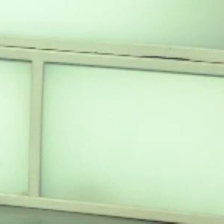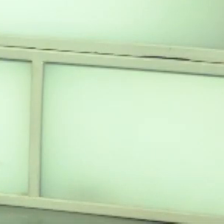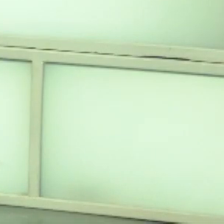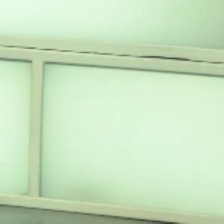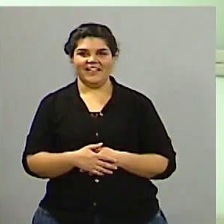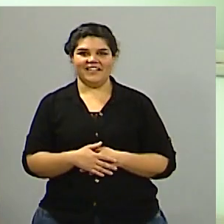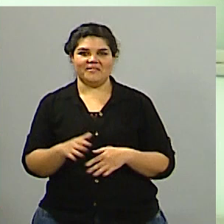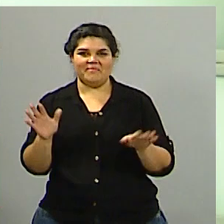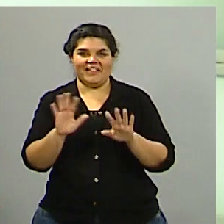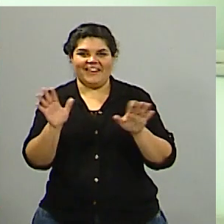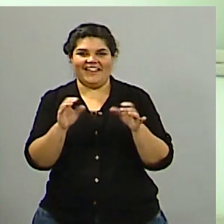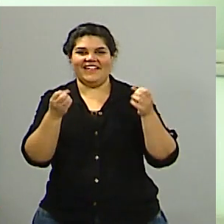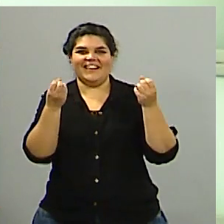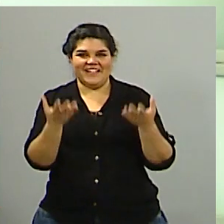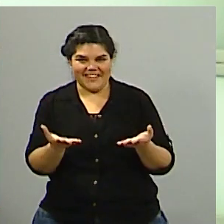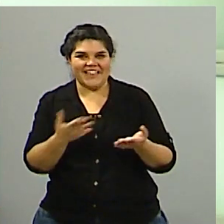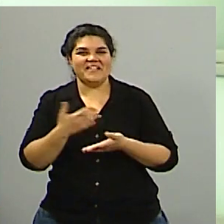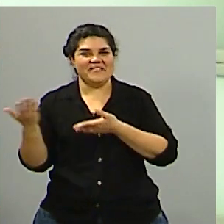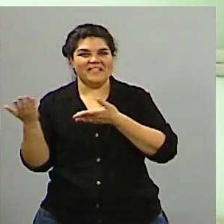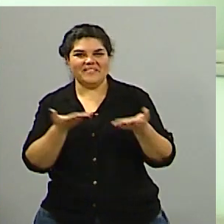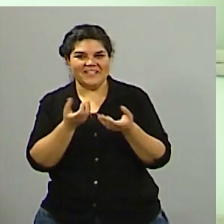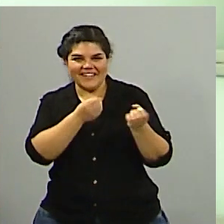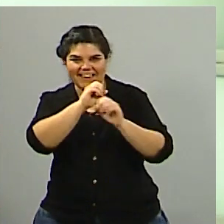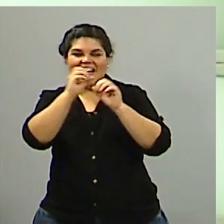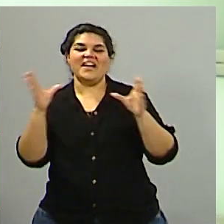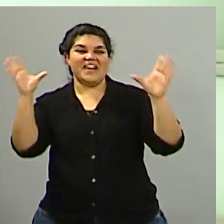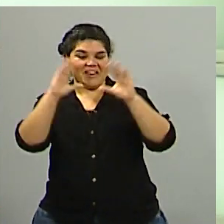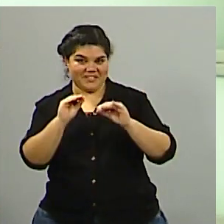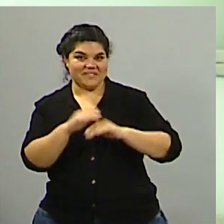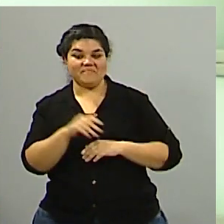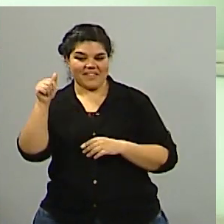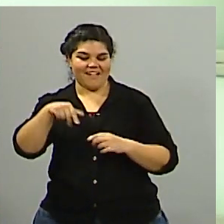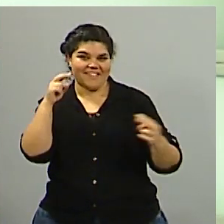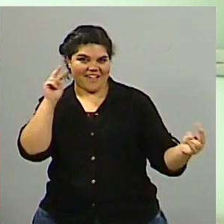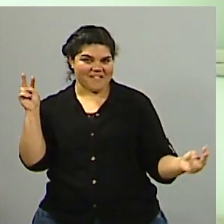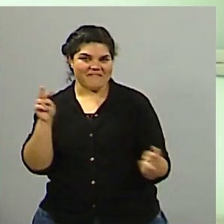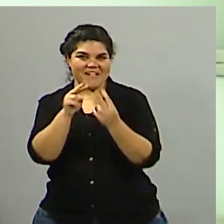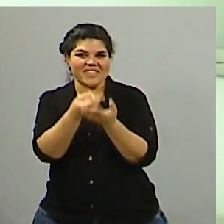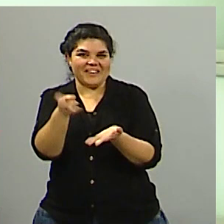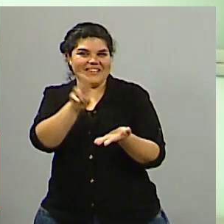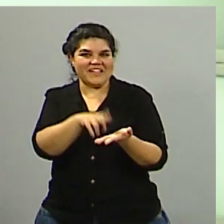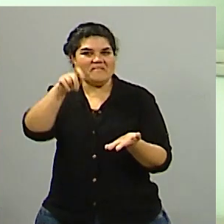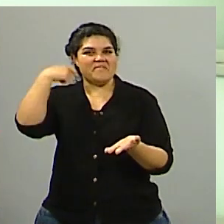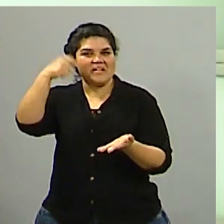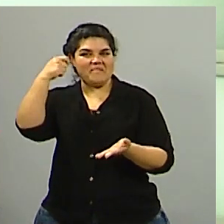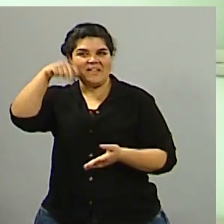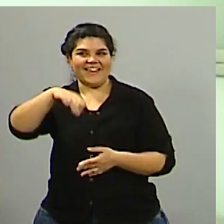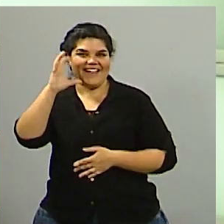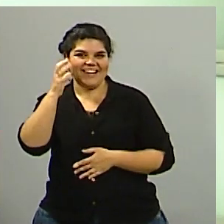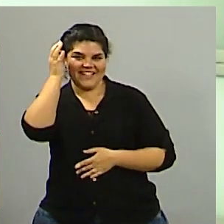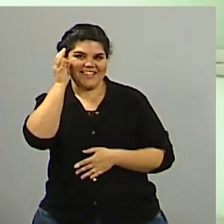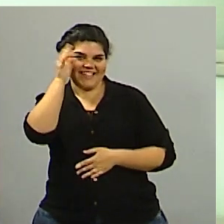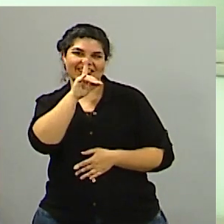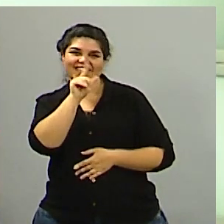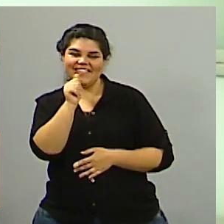¿Qué tal? Bienvenidos, bienvenidas, muy buenas noches. Aquí estamos nuevamente en este encuentro que hacemos con Chat Político aquí en el 30 de la TDA,